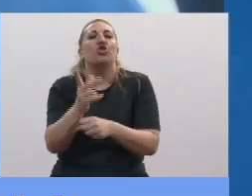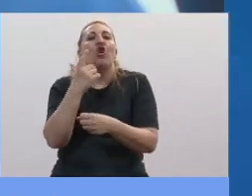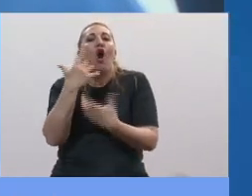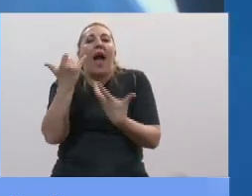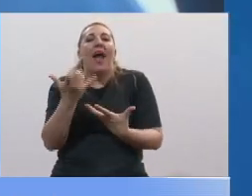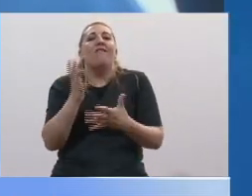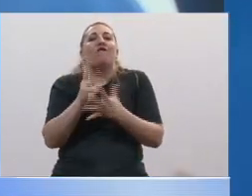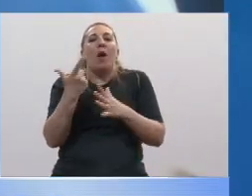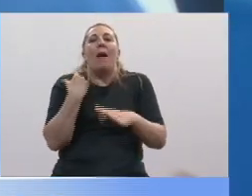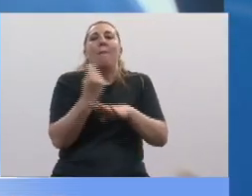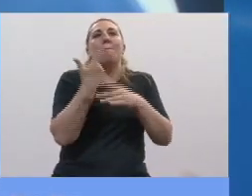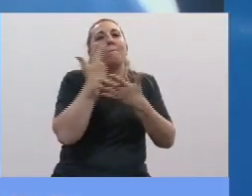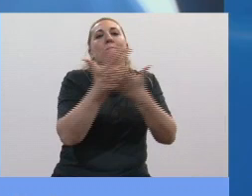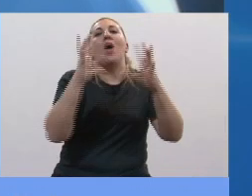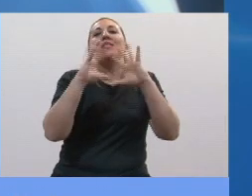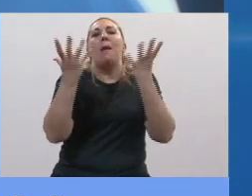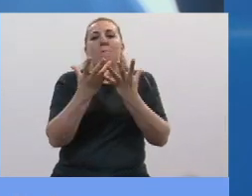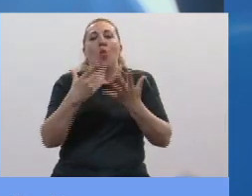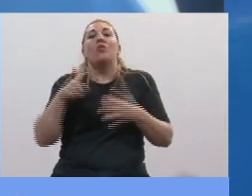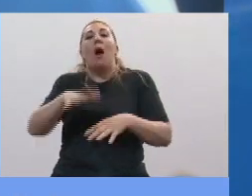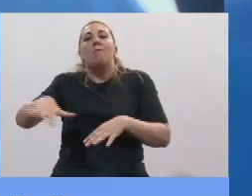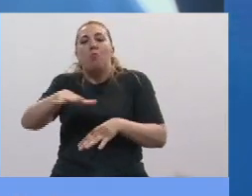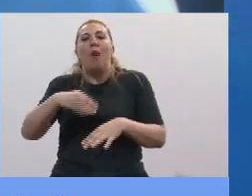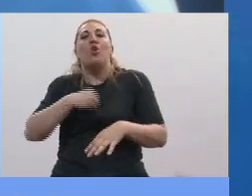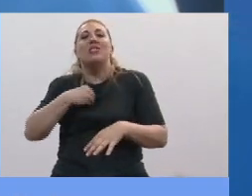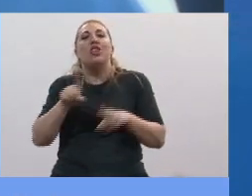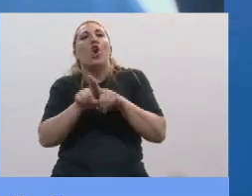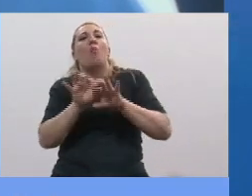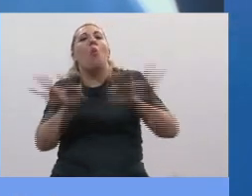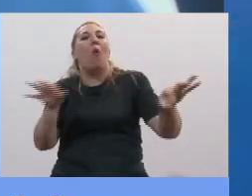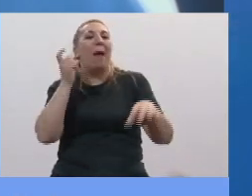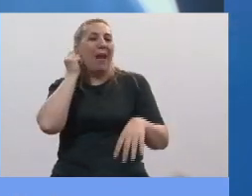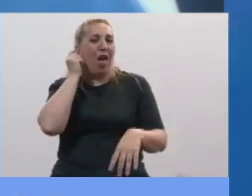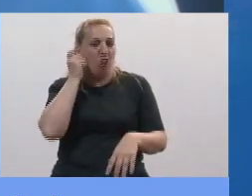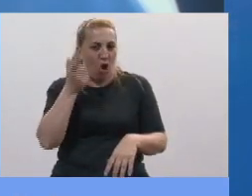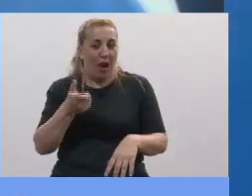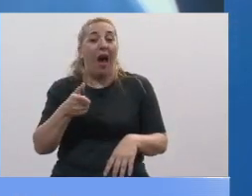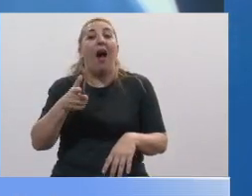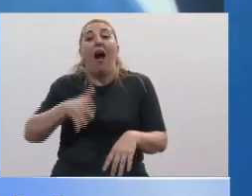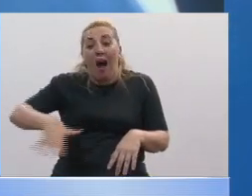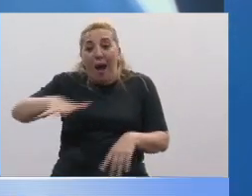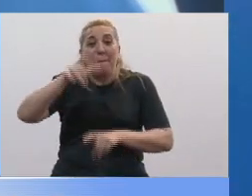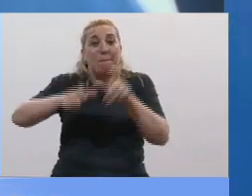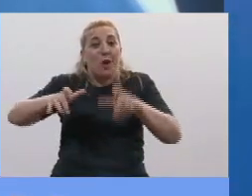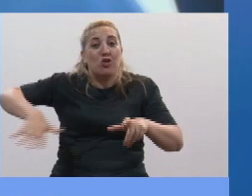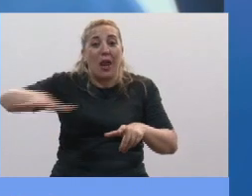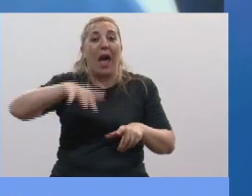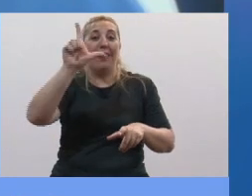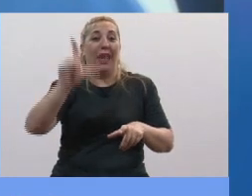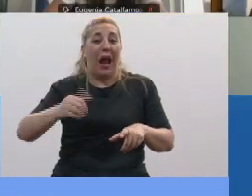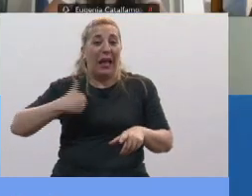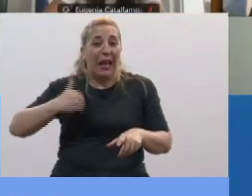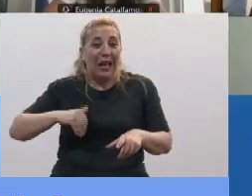lo representó. El pueblo se siente Diego Armando Maradona. Y ese pueblo de la